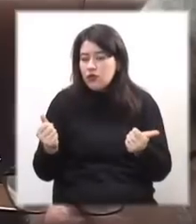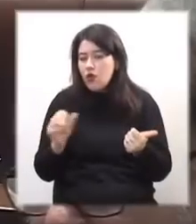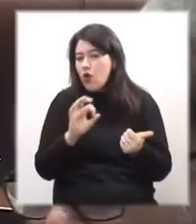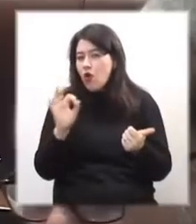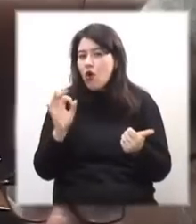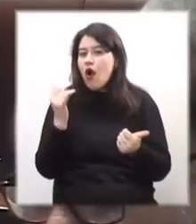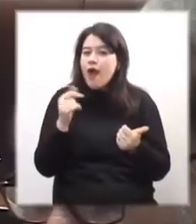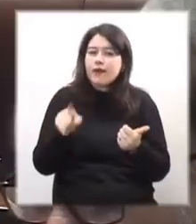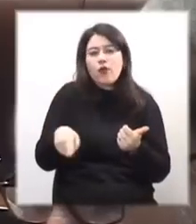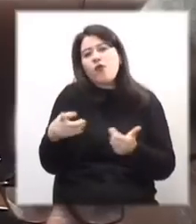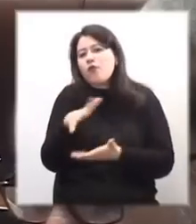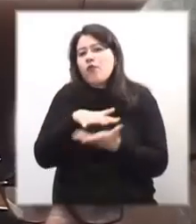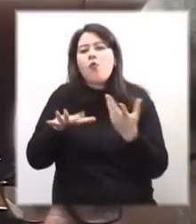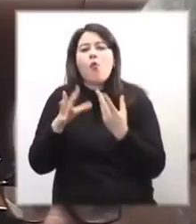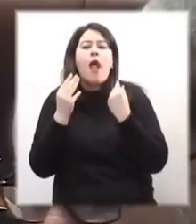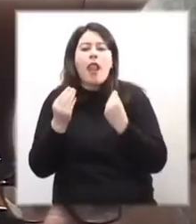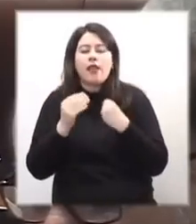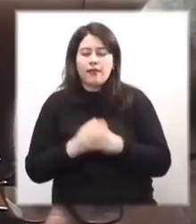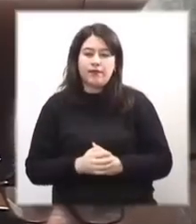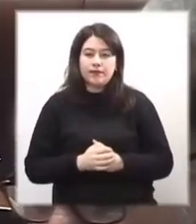o estamos en otra situación?